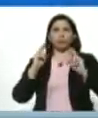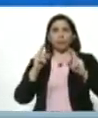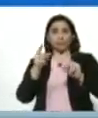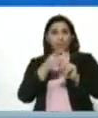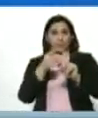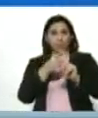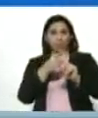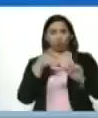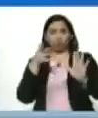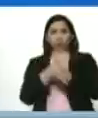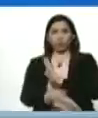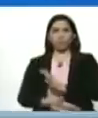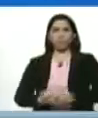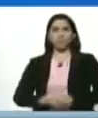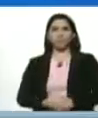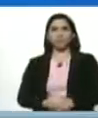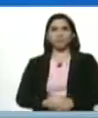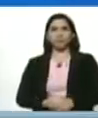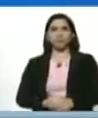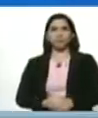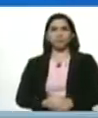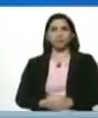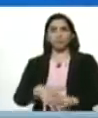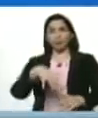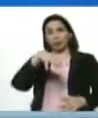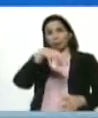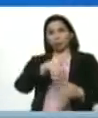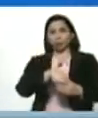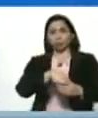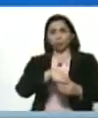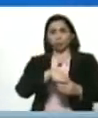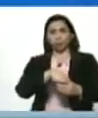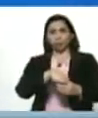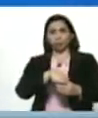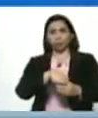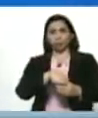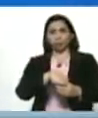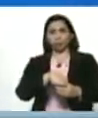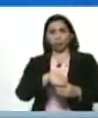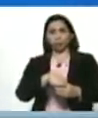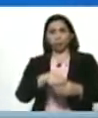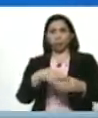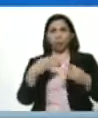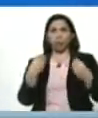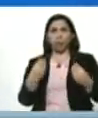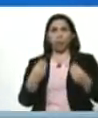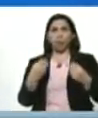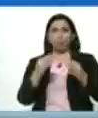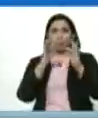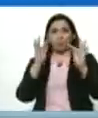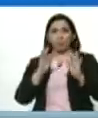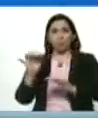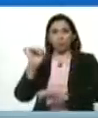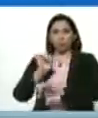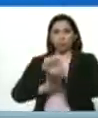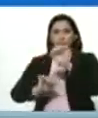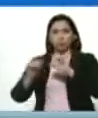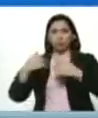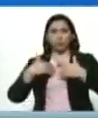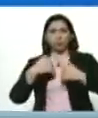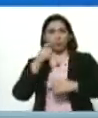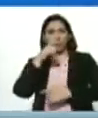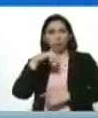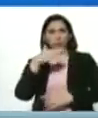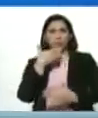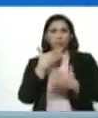con la cuarentena como modo de defensa de la salud del pueblo con su